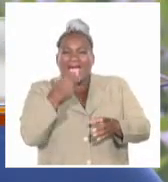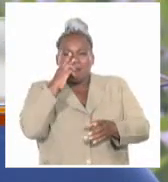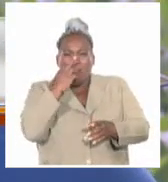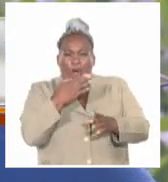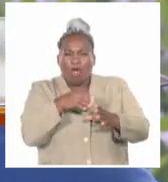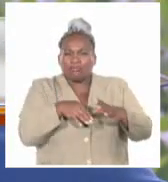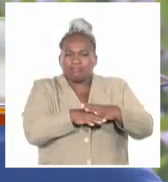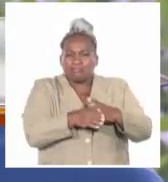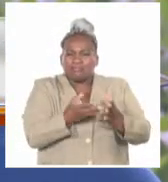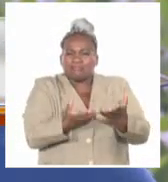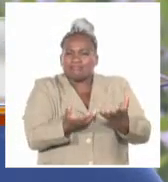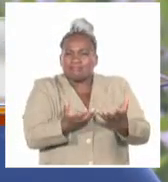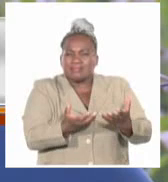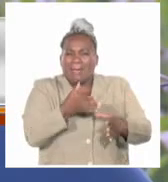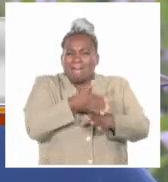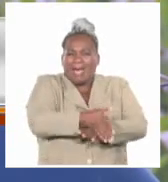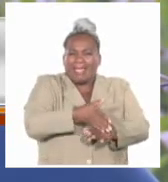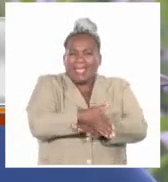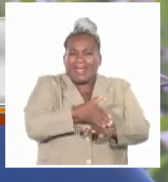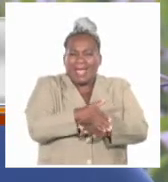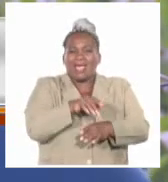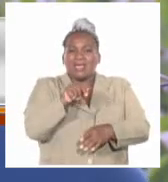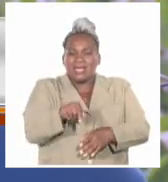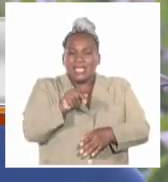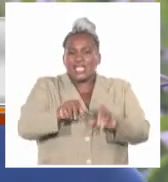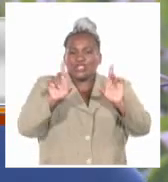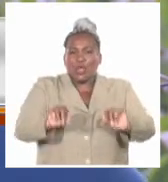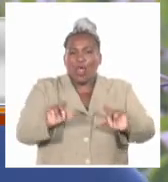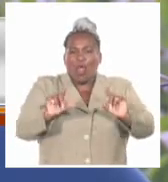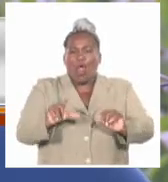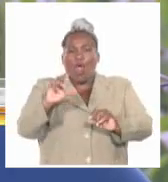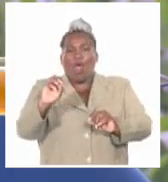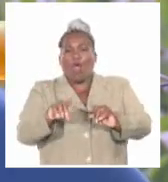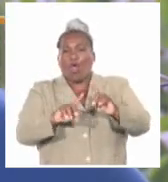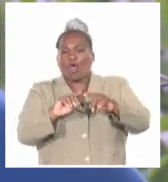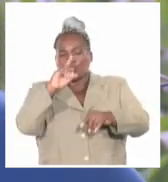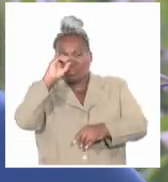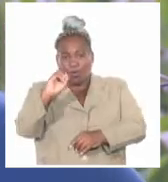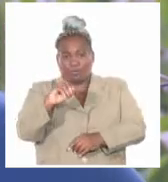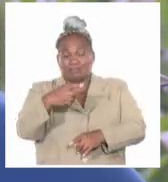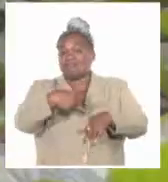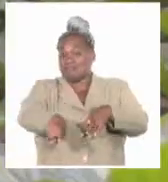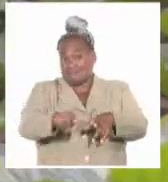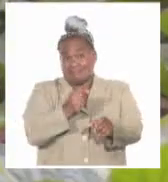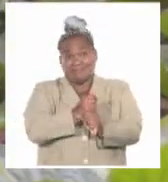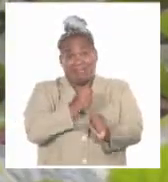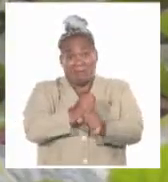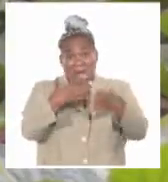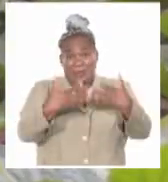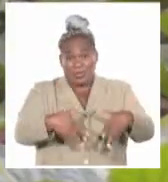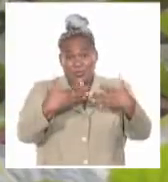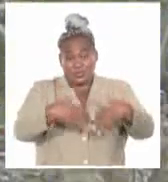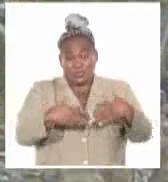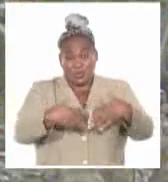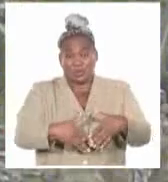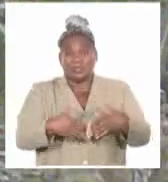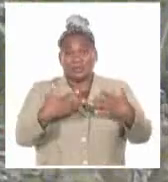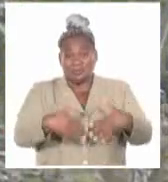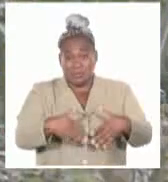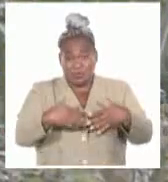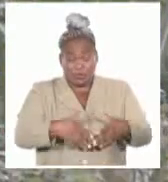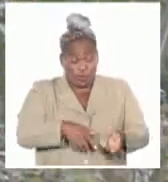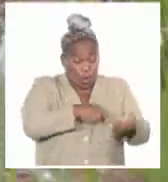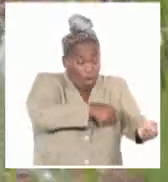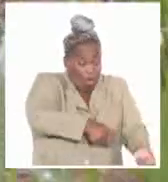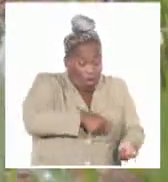comedores y que realmente haya otro trabajo encaminado de la producción. Las producciones de la finca de autoconsumo